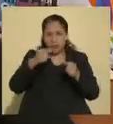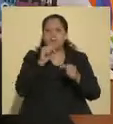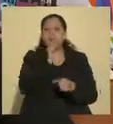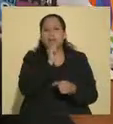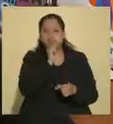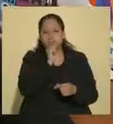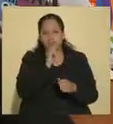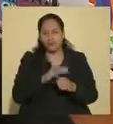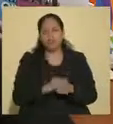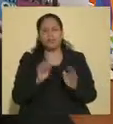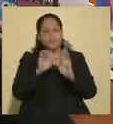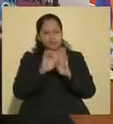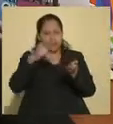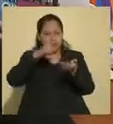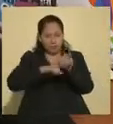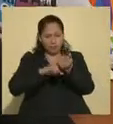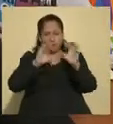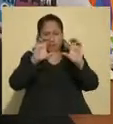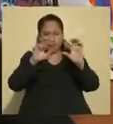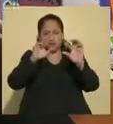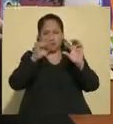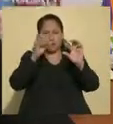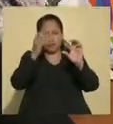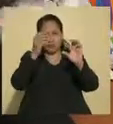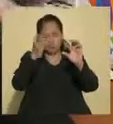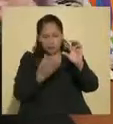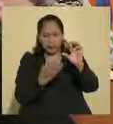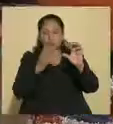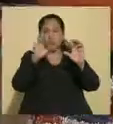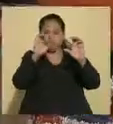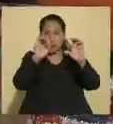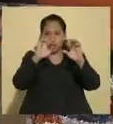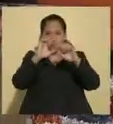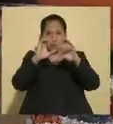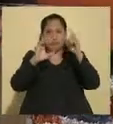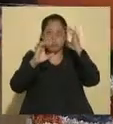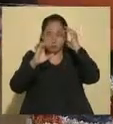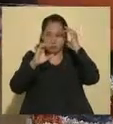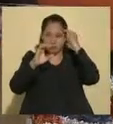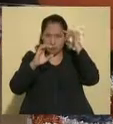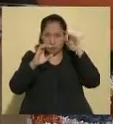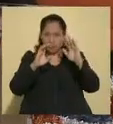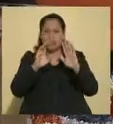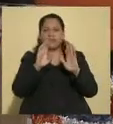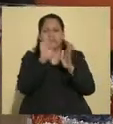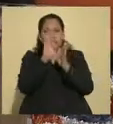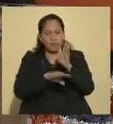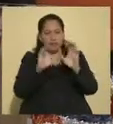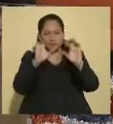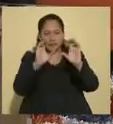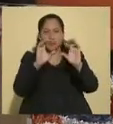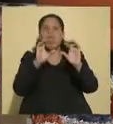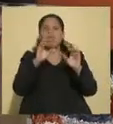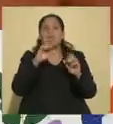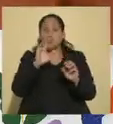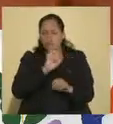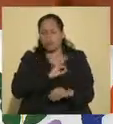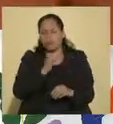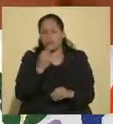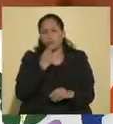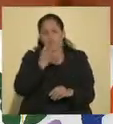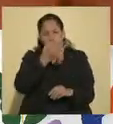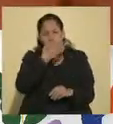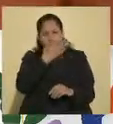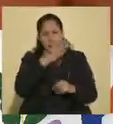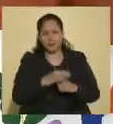hace una ovulación repetitiva y el ovario ya maduró más, entonces ya se pueden utilizar pastillas.